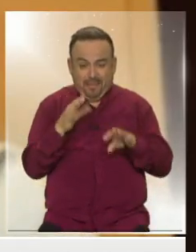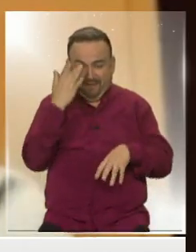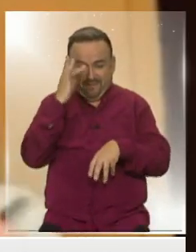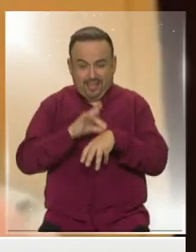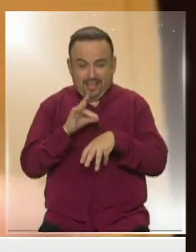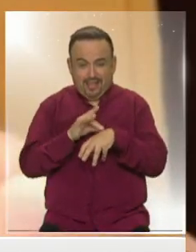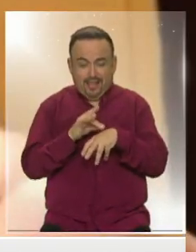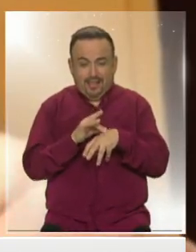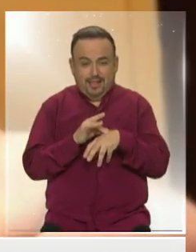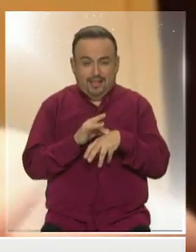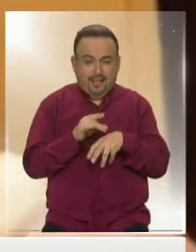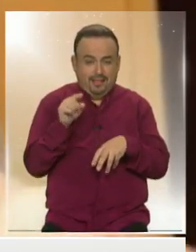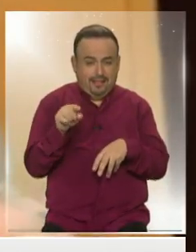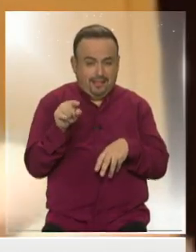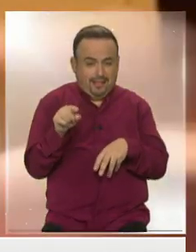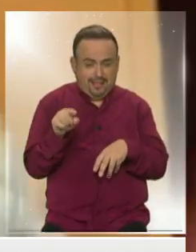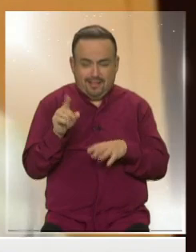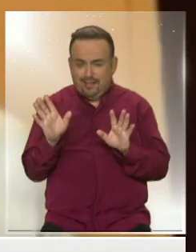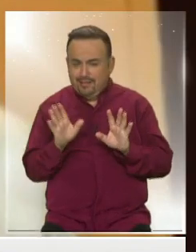ser.